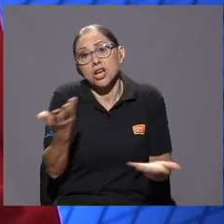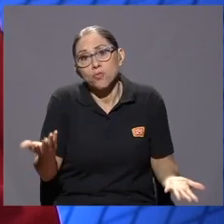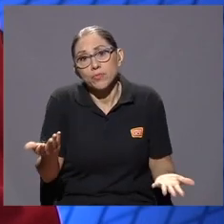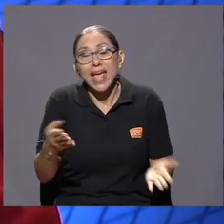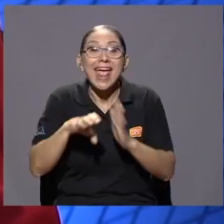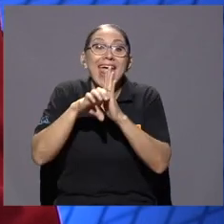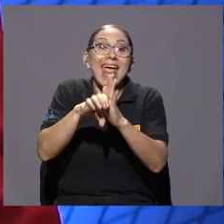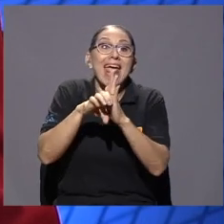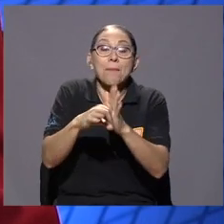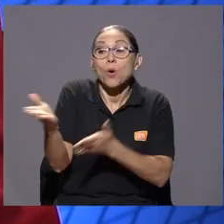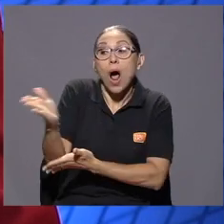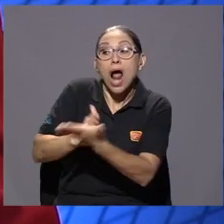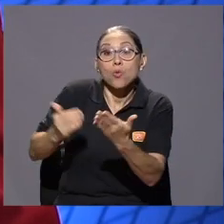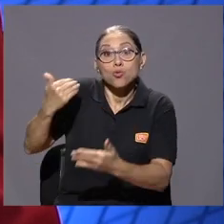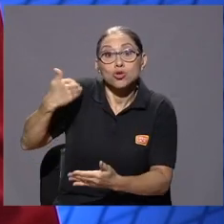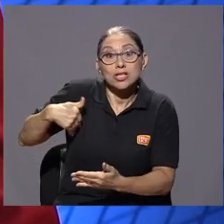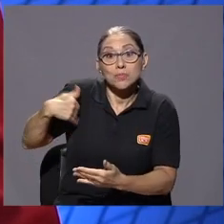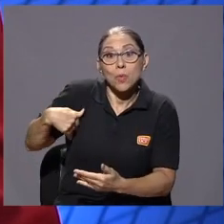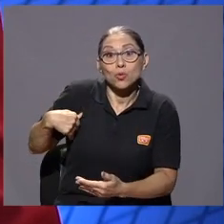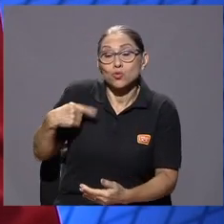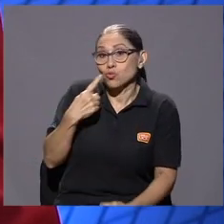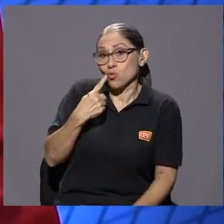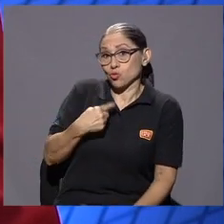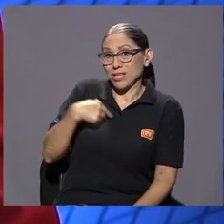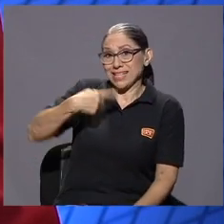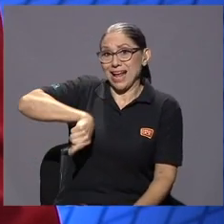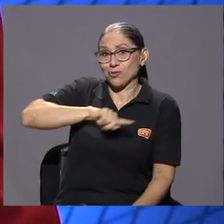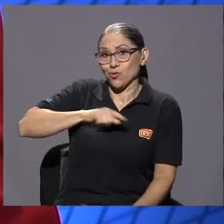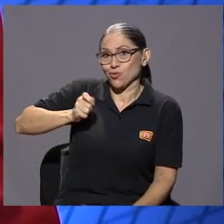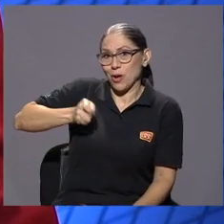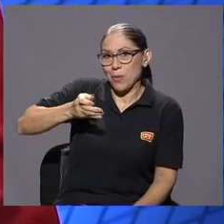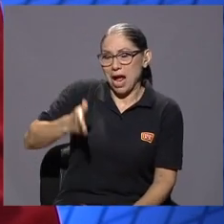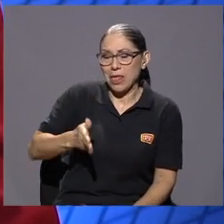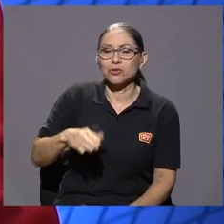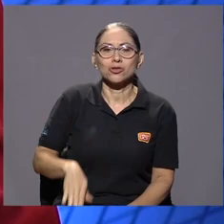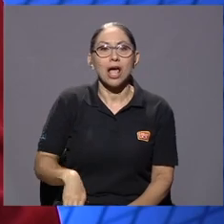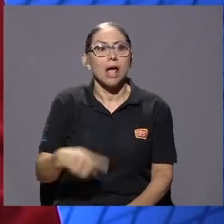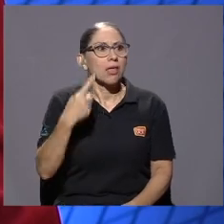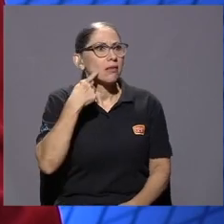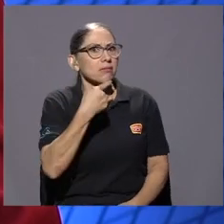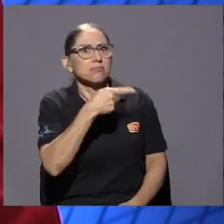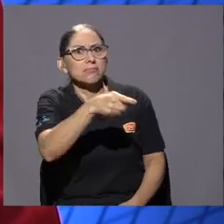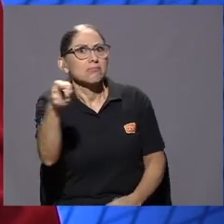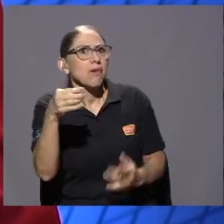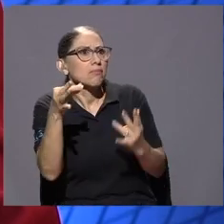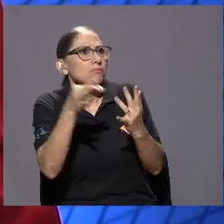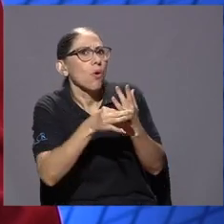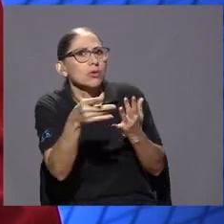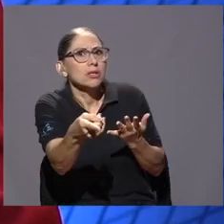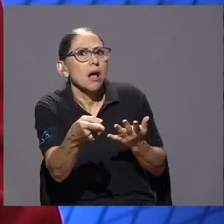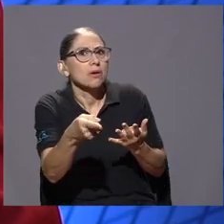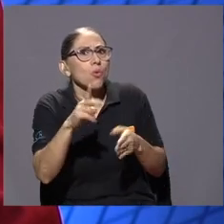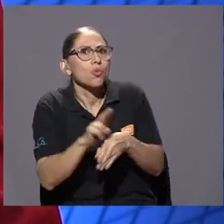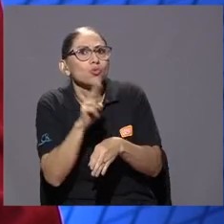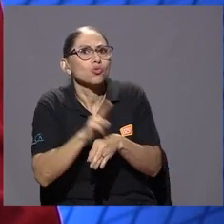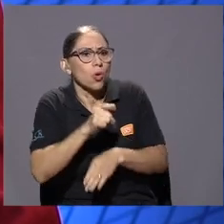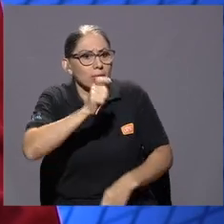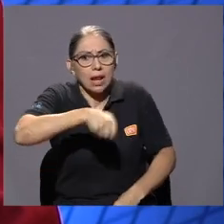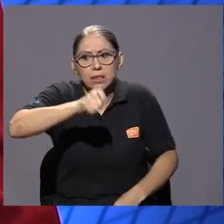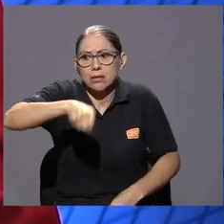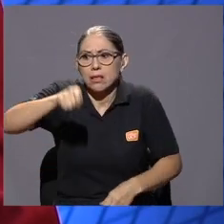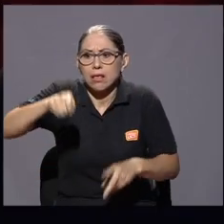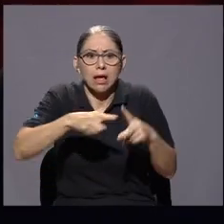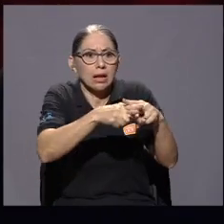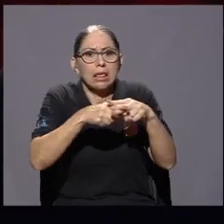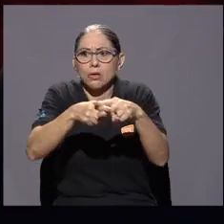hay maridos, esposos que nos dicen a nosotros, a los abogados en general: mire, es que tomó mis tarjetas de crédito y las